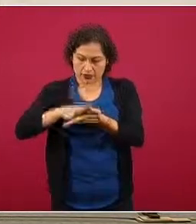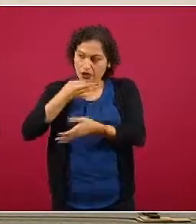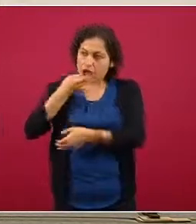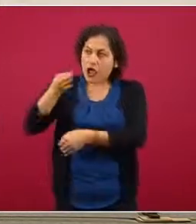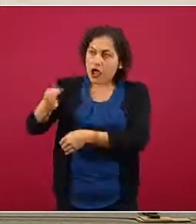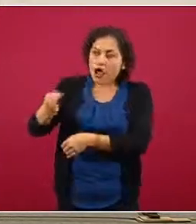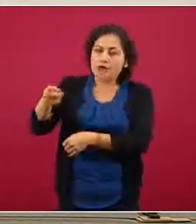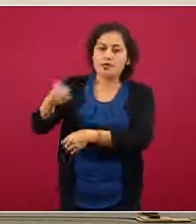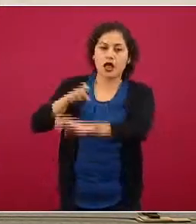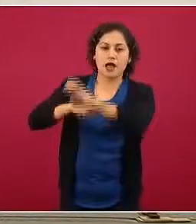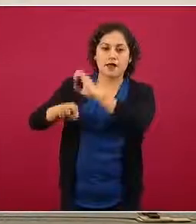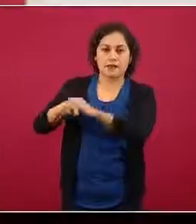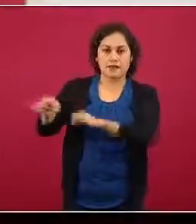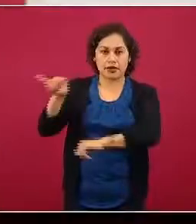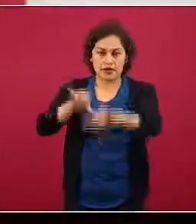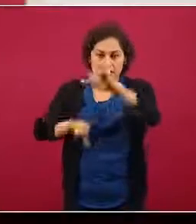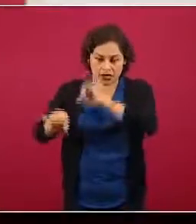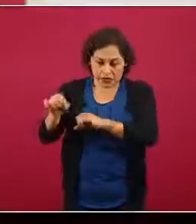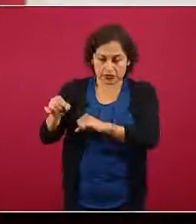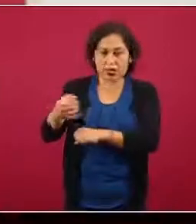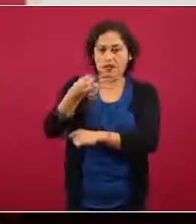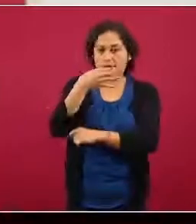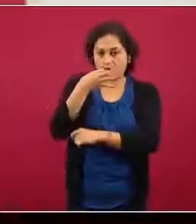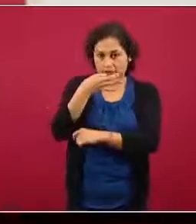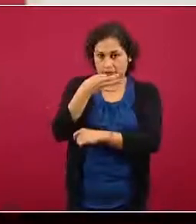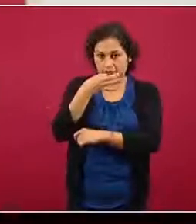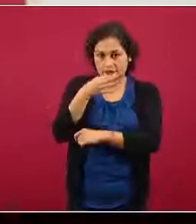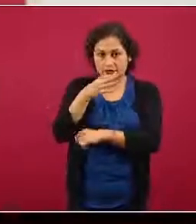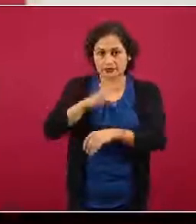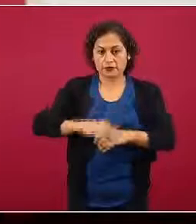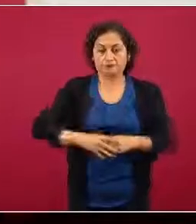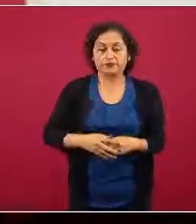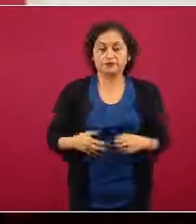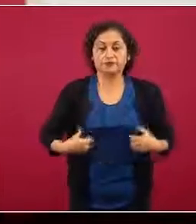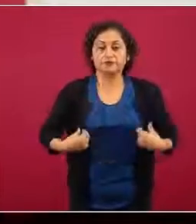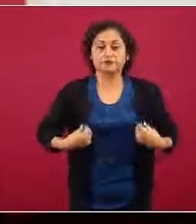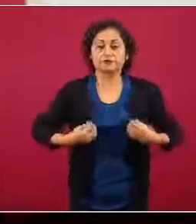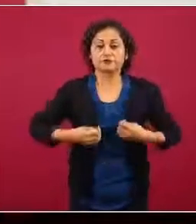que produce ese medicamento, en este caso una